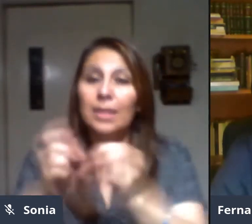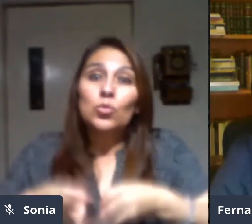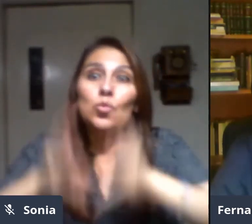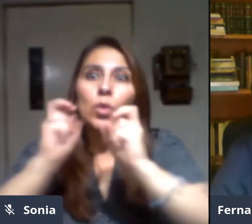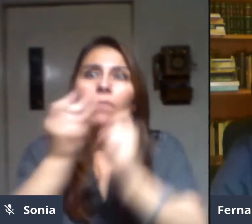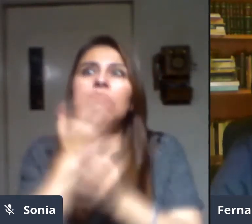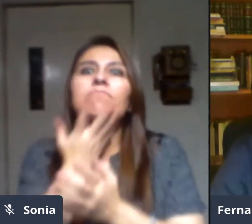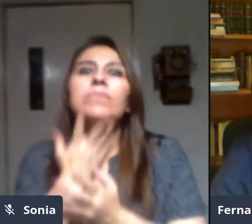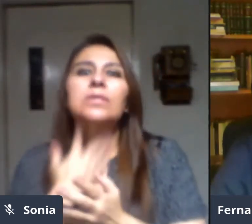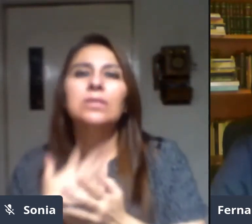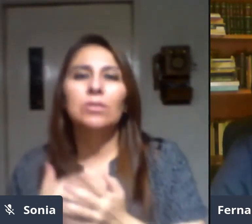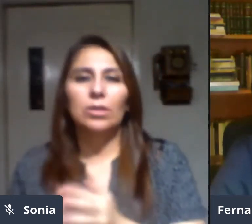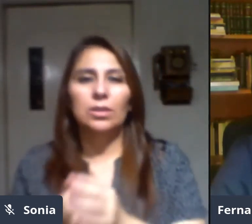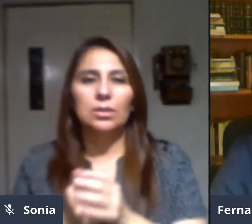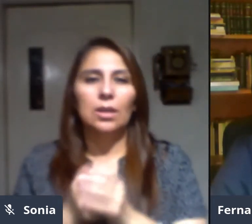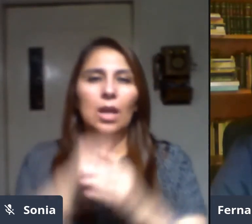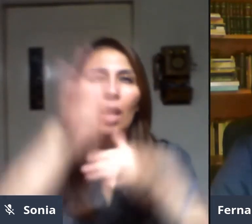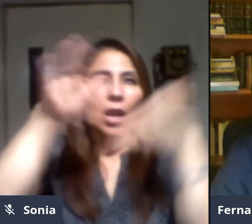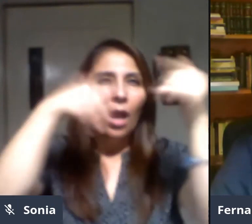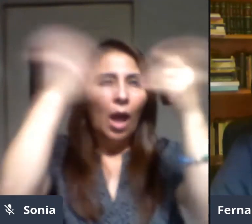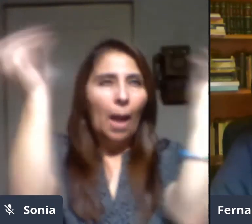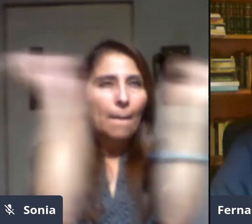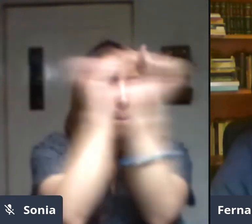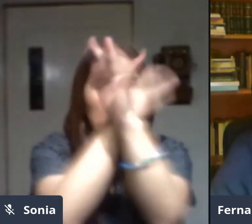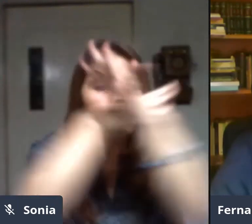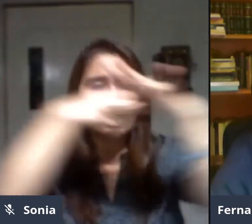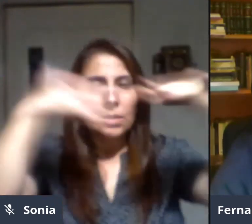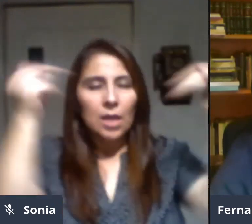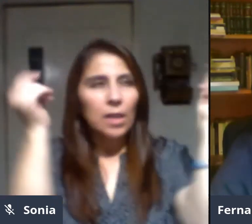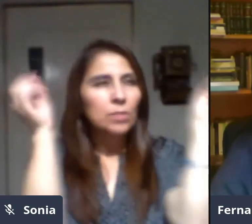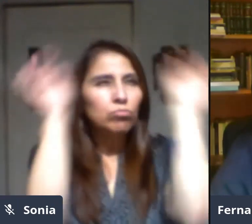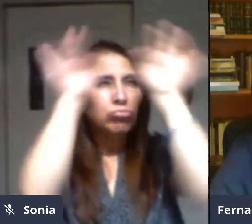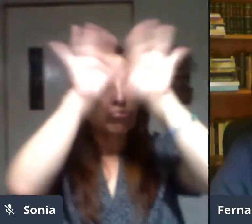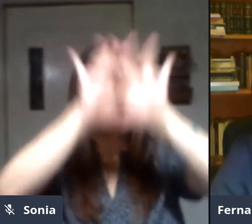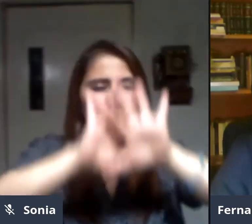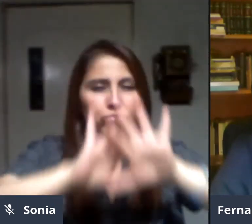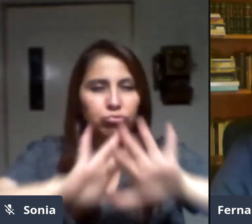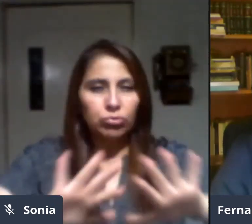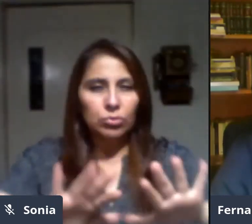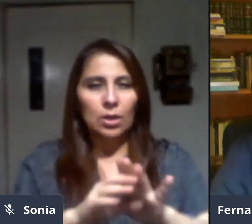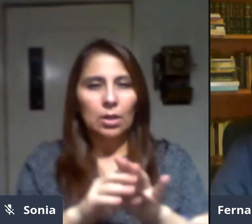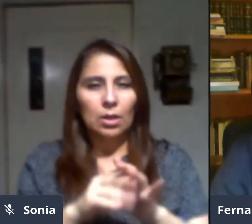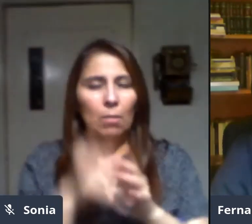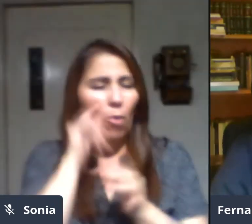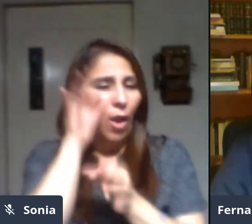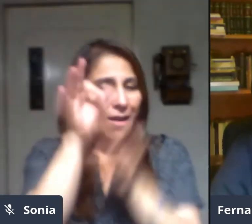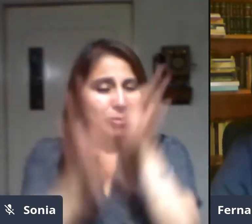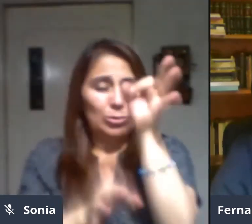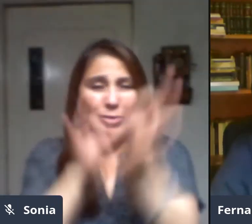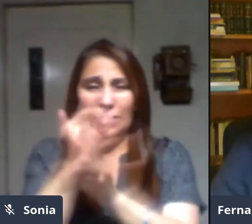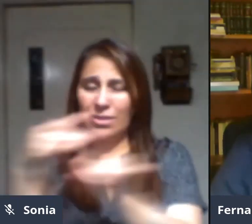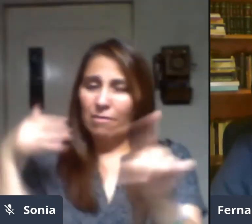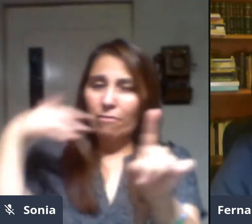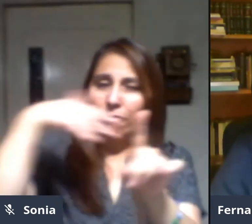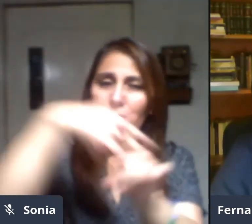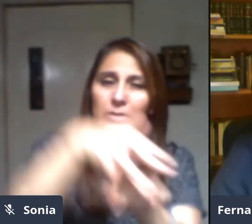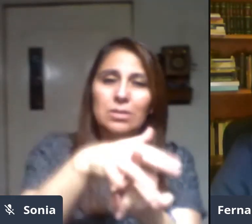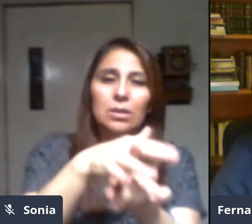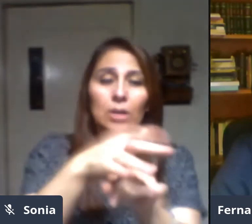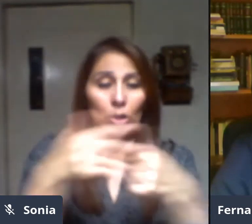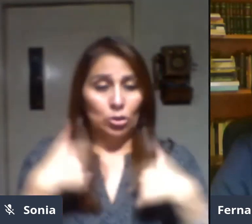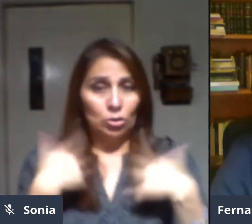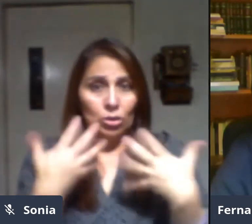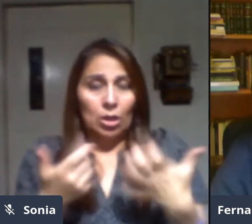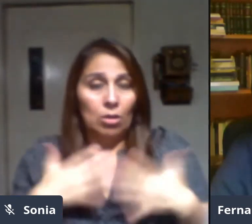amaneceres diamantes borrosos culpados por la injusticia de ser felices en un solo instante